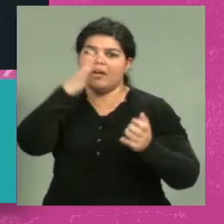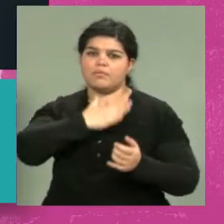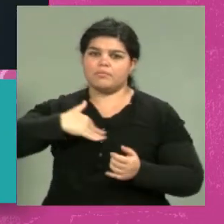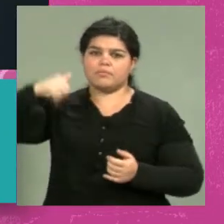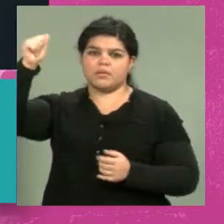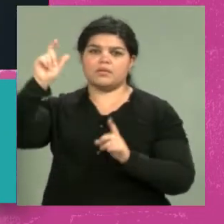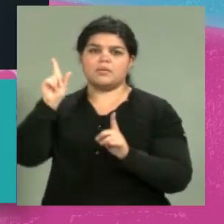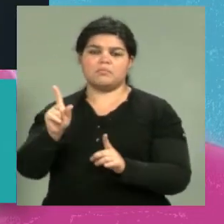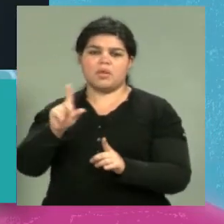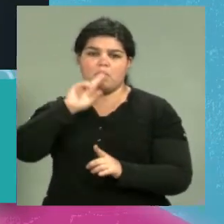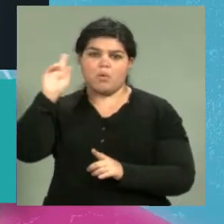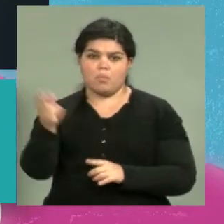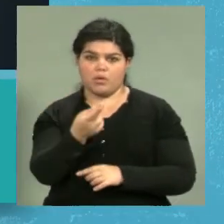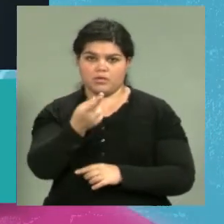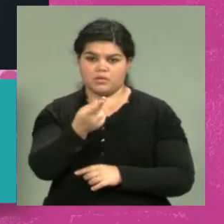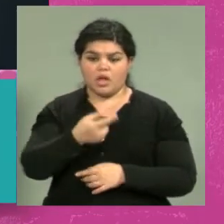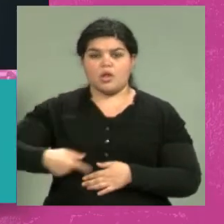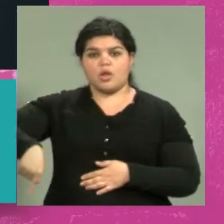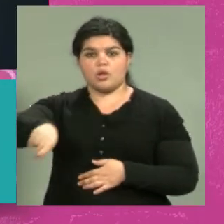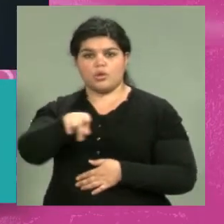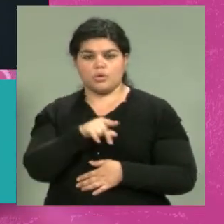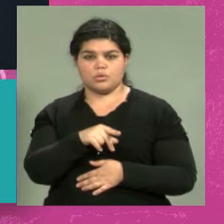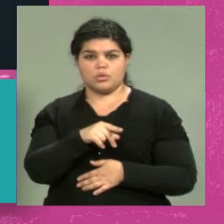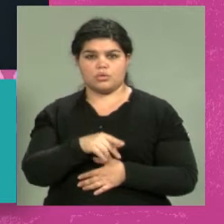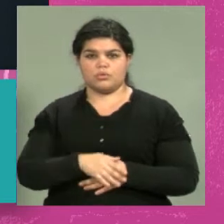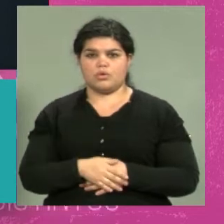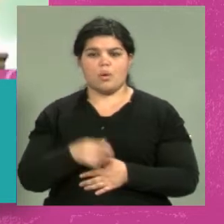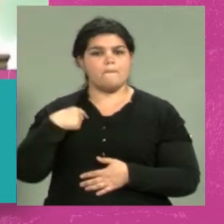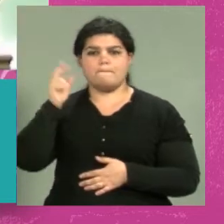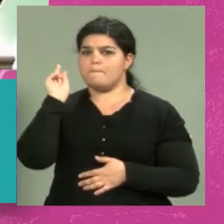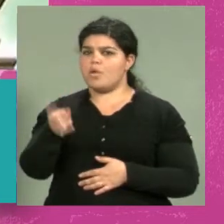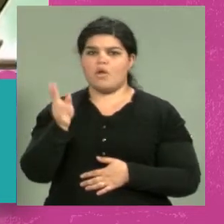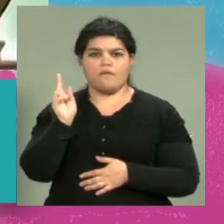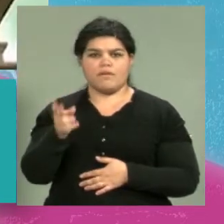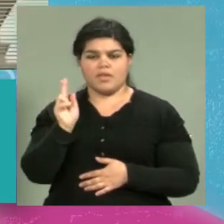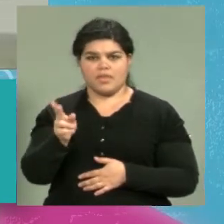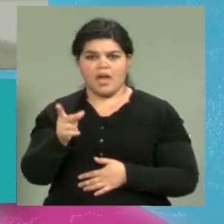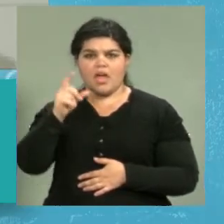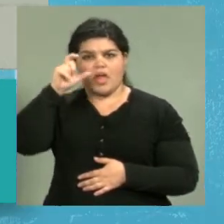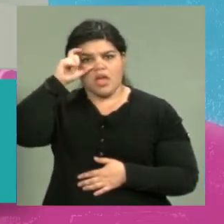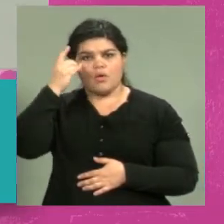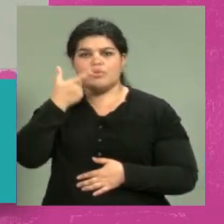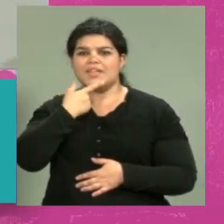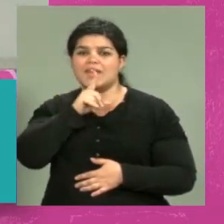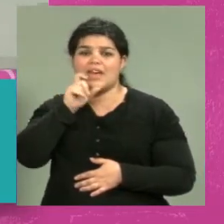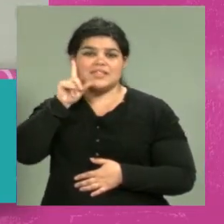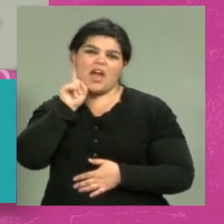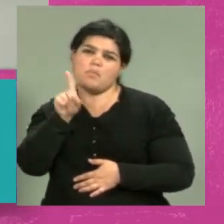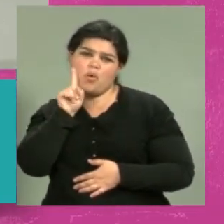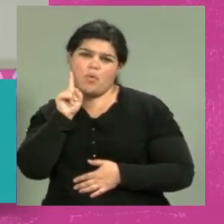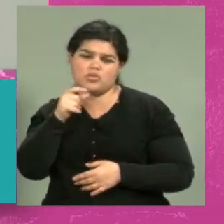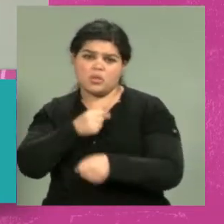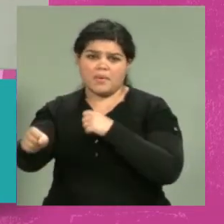la muerte. Para nosotros está totalmente prohibida la práctica de la eutanasia porque debido a la